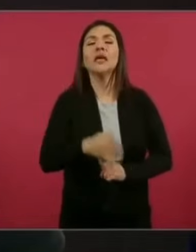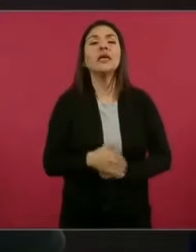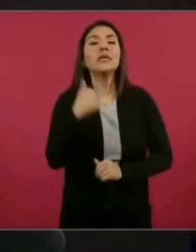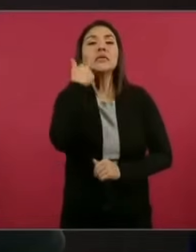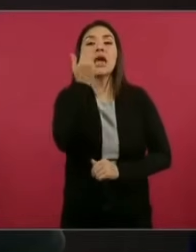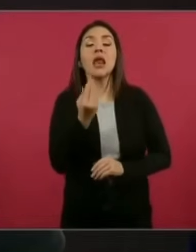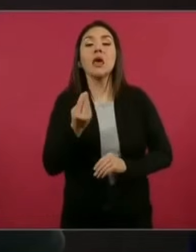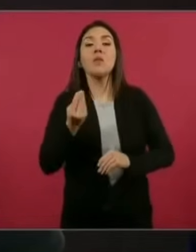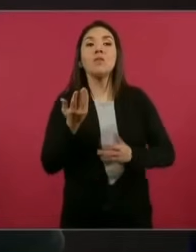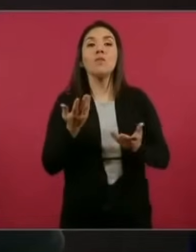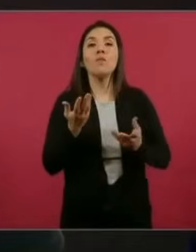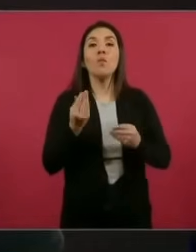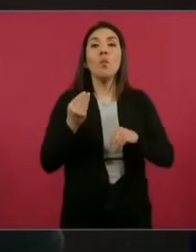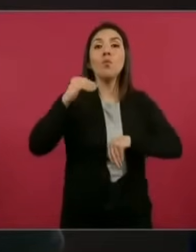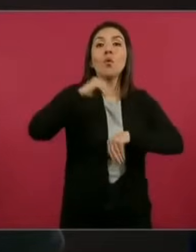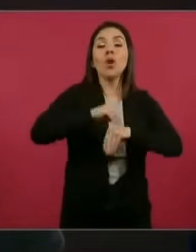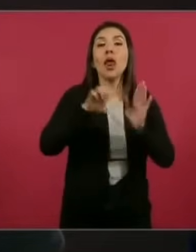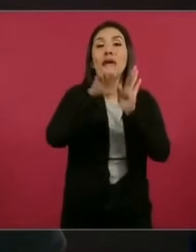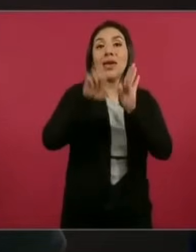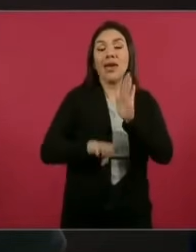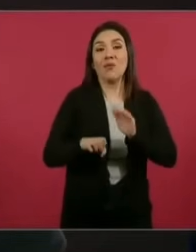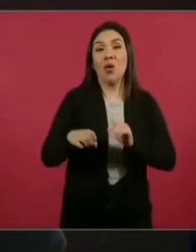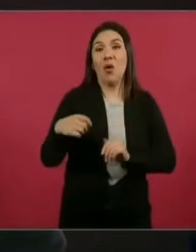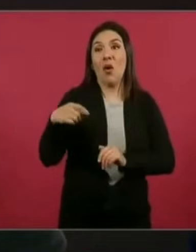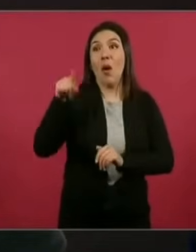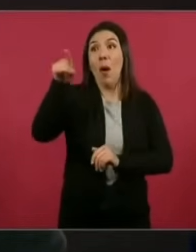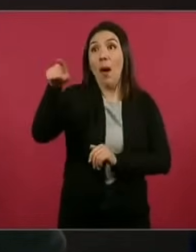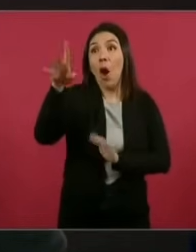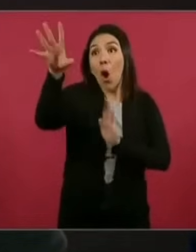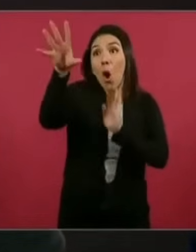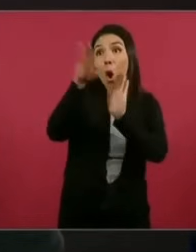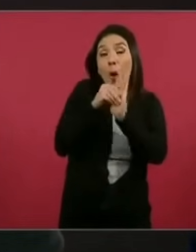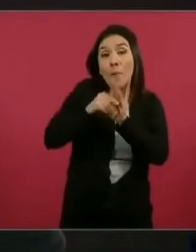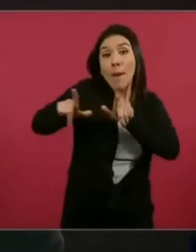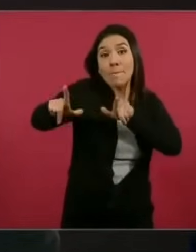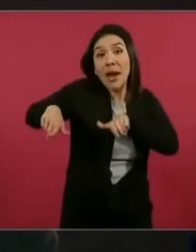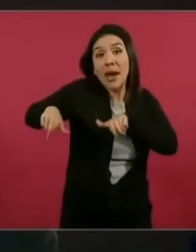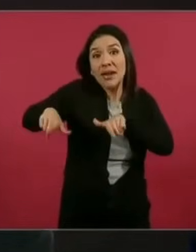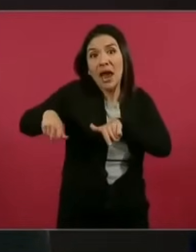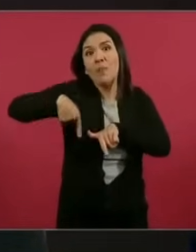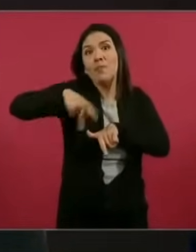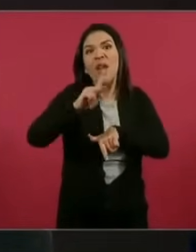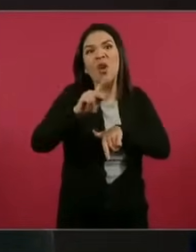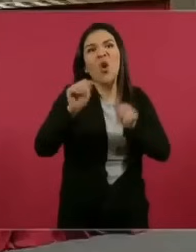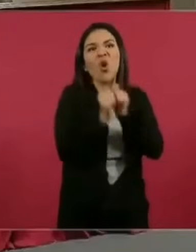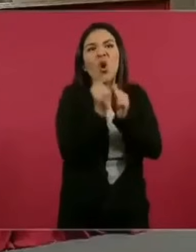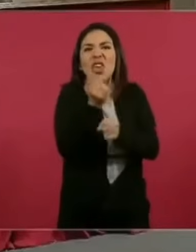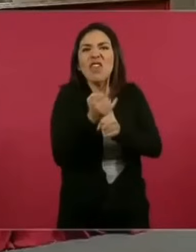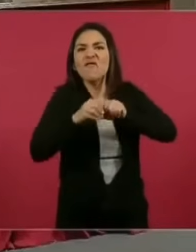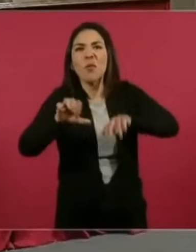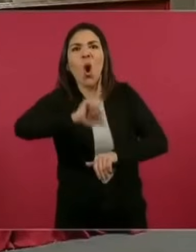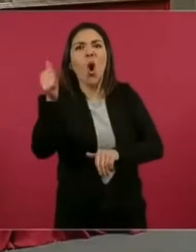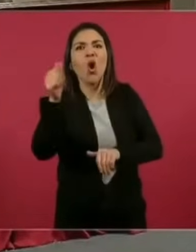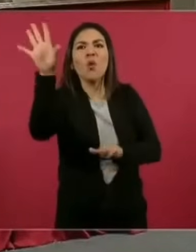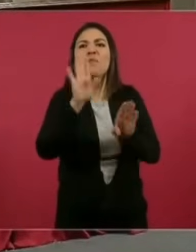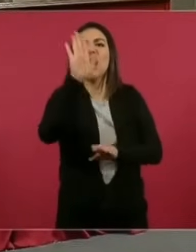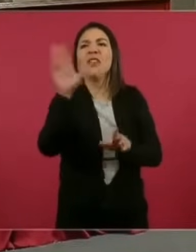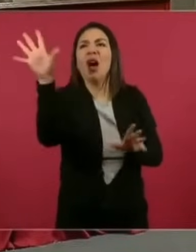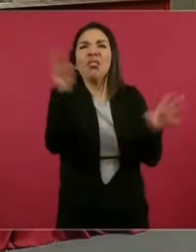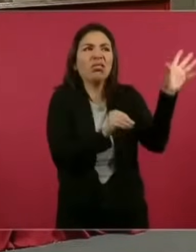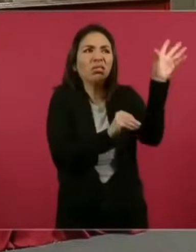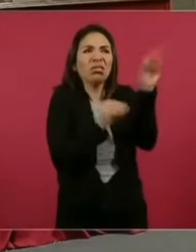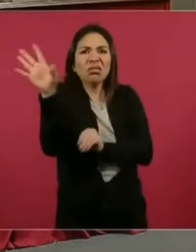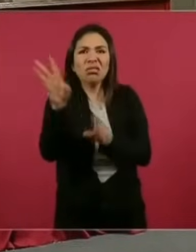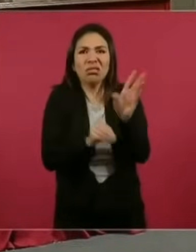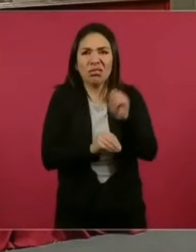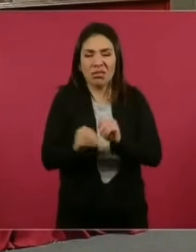poner la cara de un sitio y pedir los datos de otro. Descubrimiento de archivos y